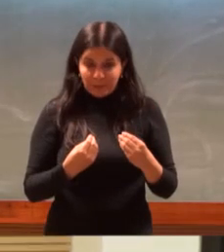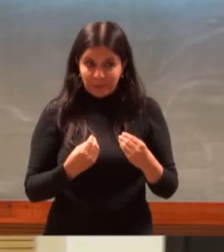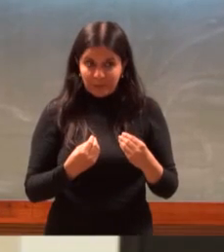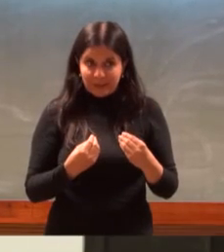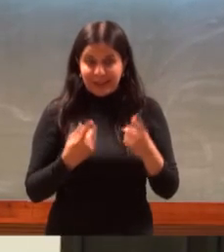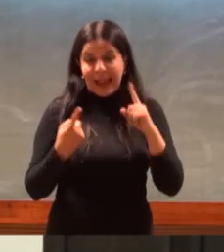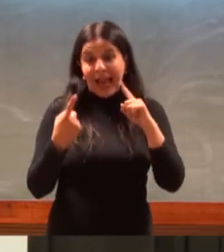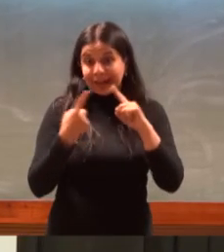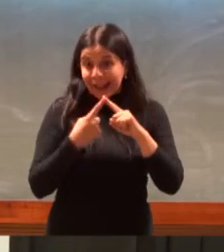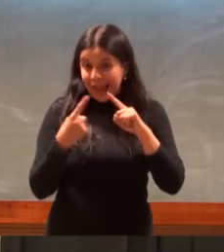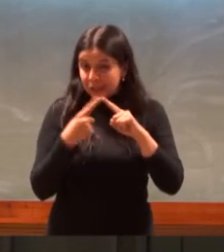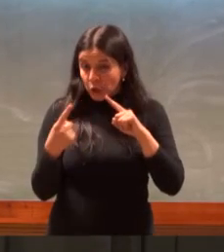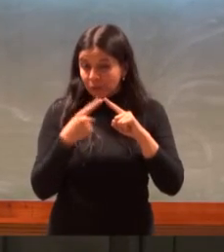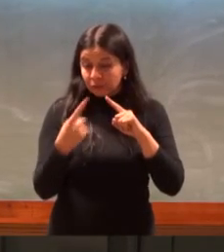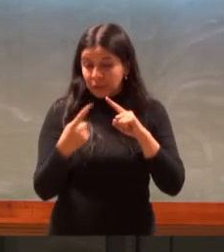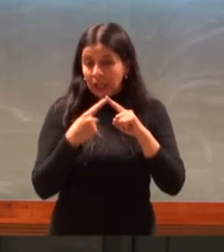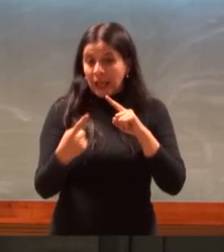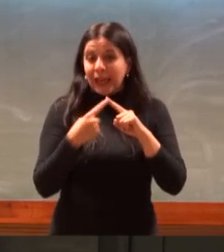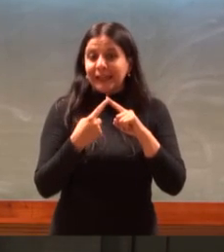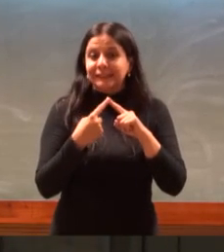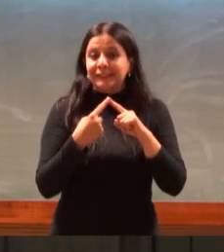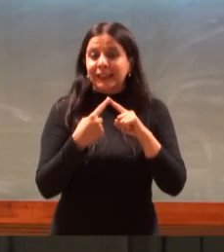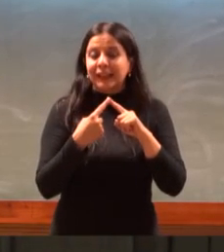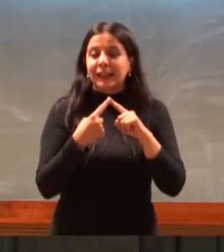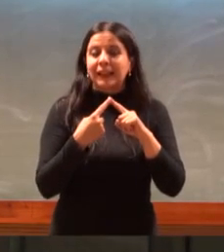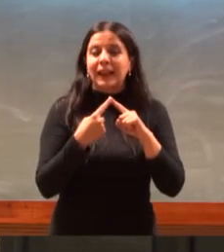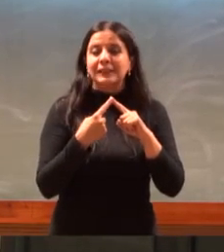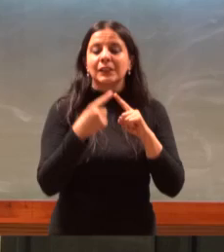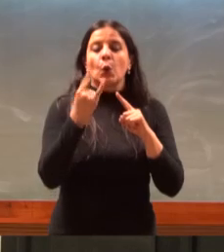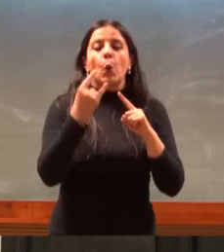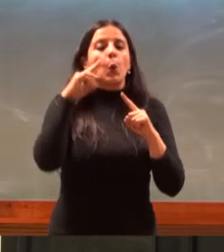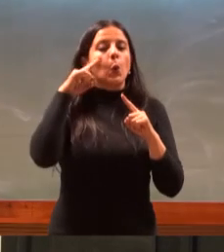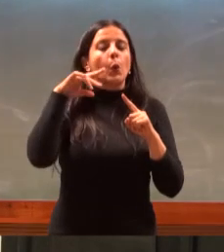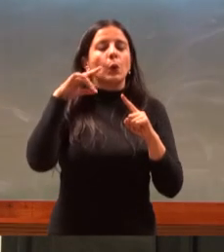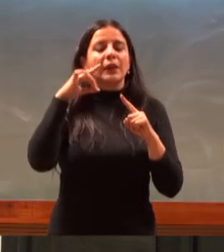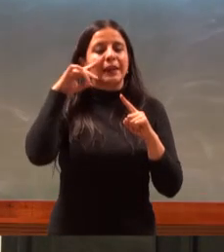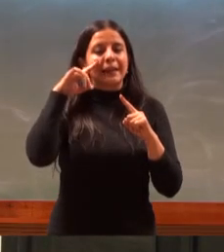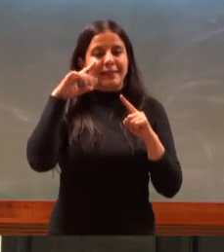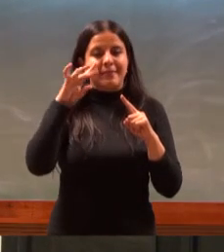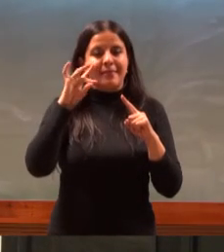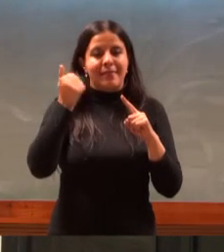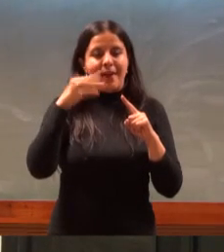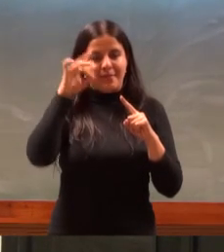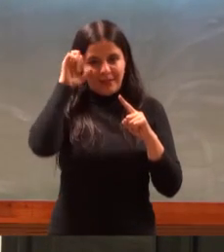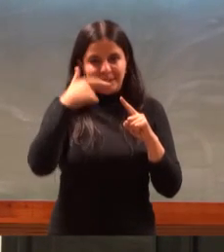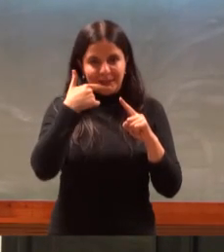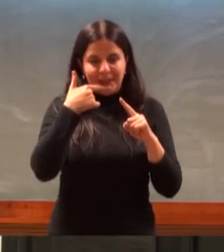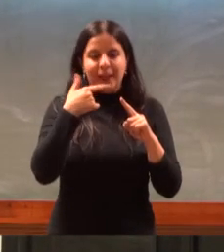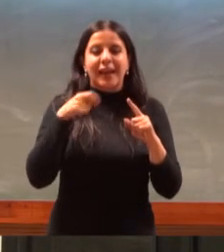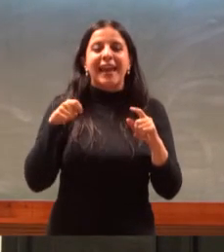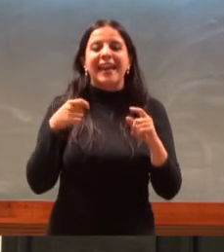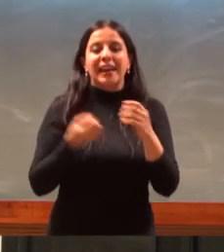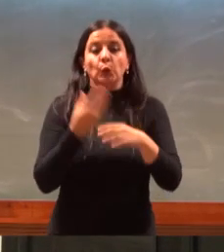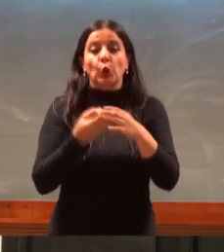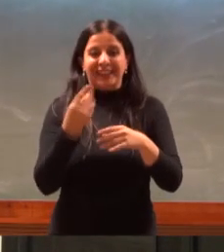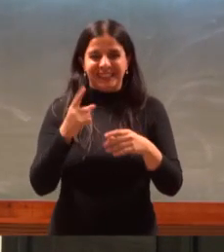relación entre las unidades ejecutoras de conicet y la facultad repito la pregunta cómo se plantearía la relación entre las